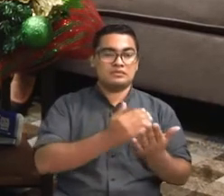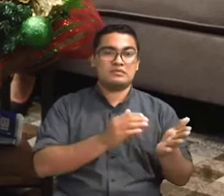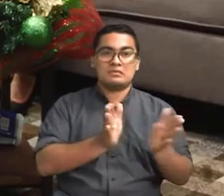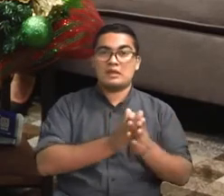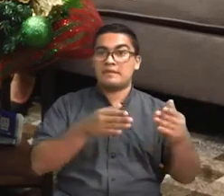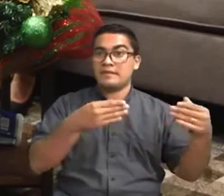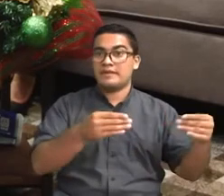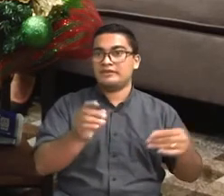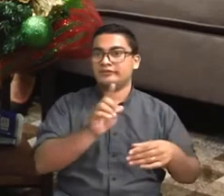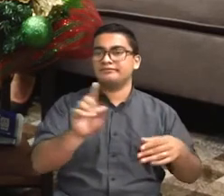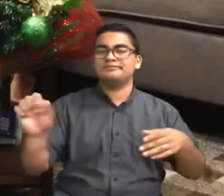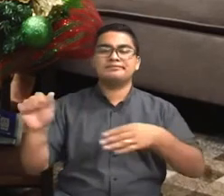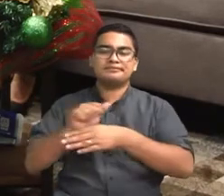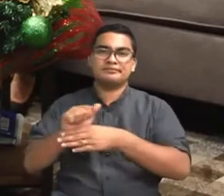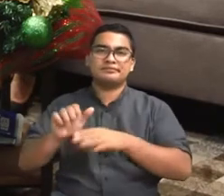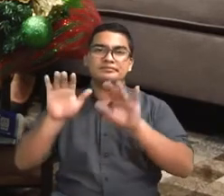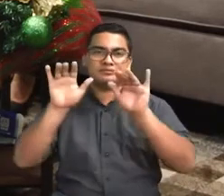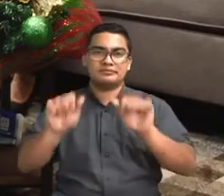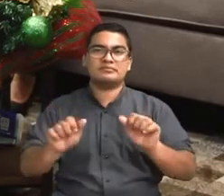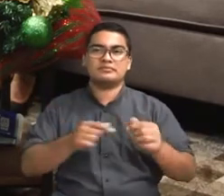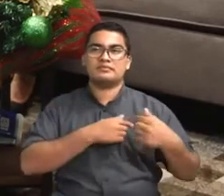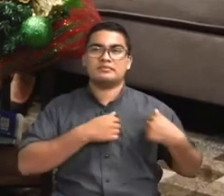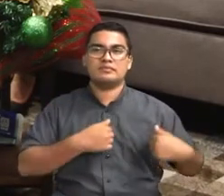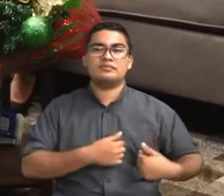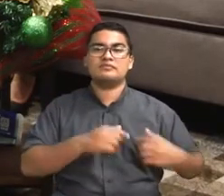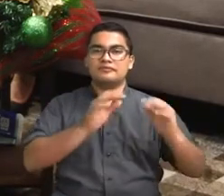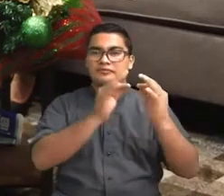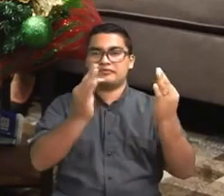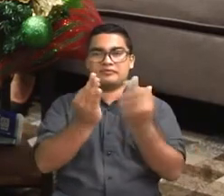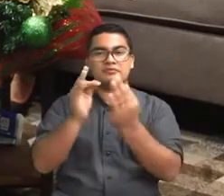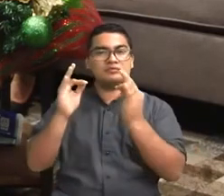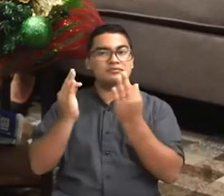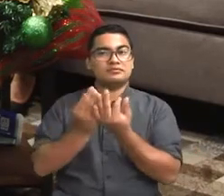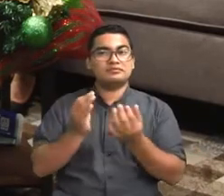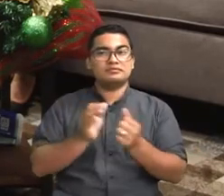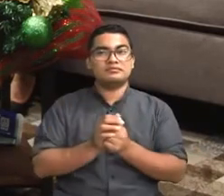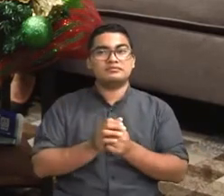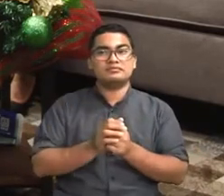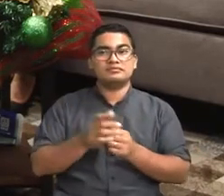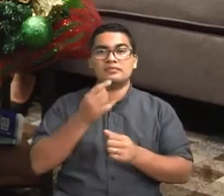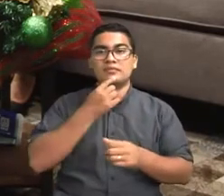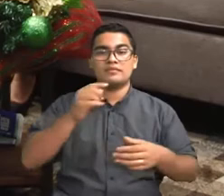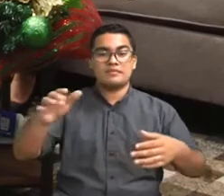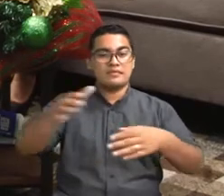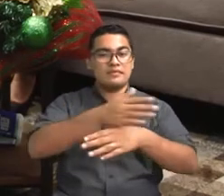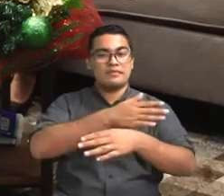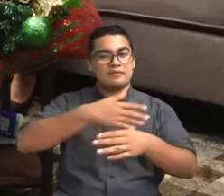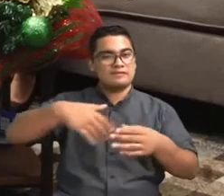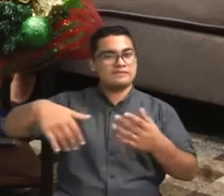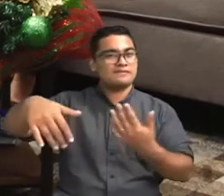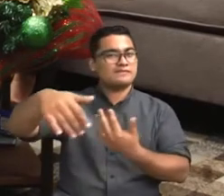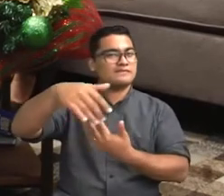sino ya escrito en el corazón de las familias. Ya esto, en toda esa constelación de los programas, si uno trae,